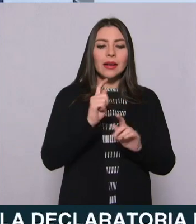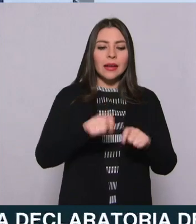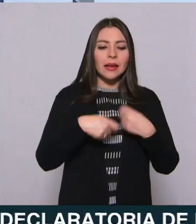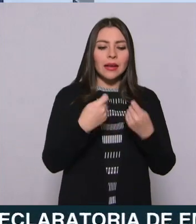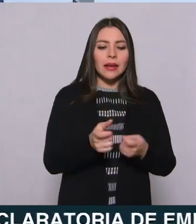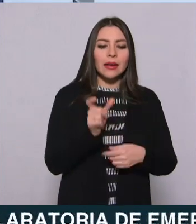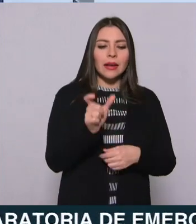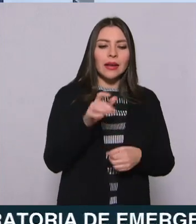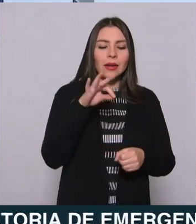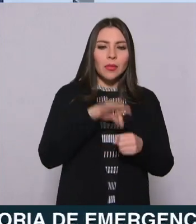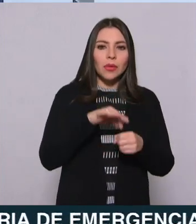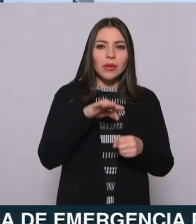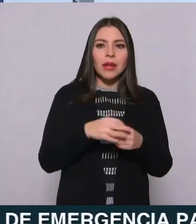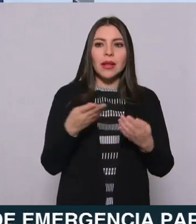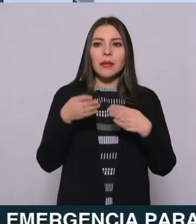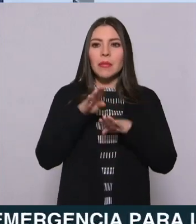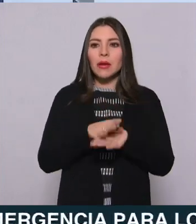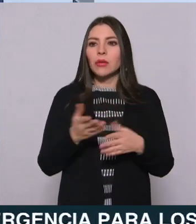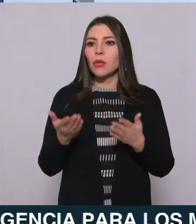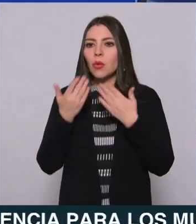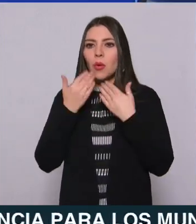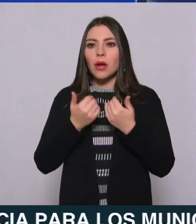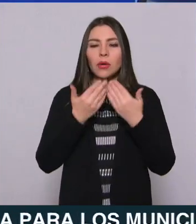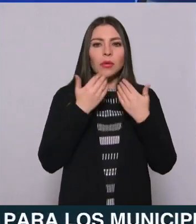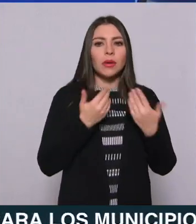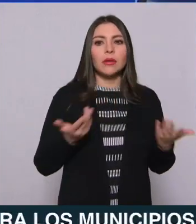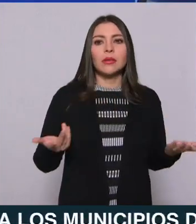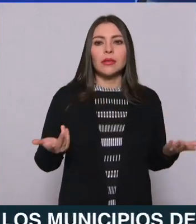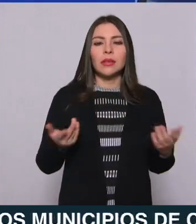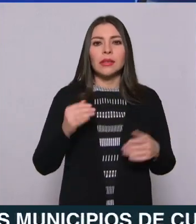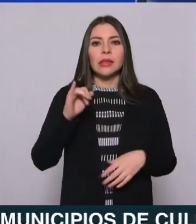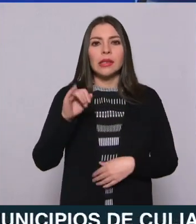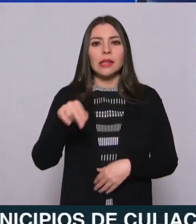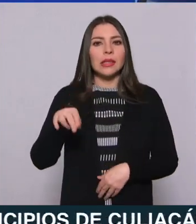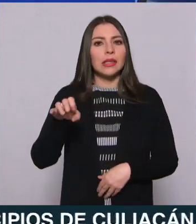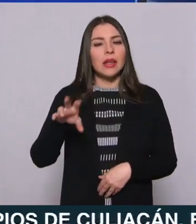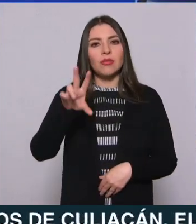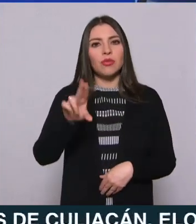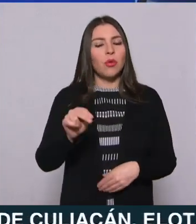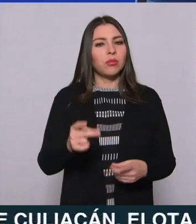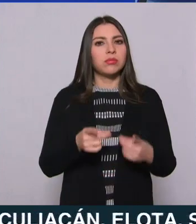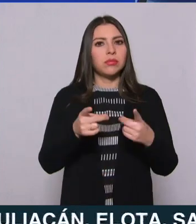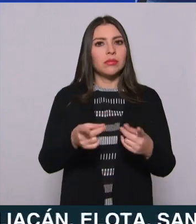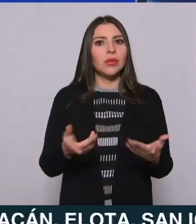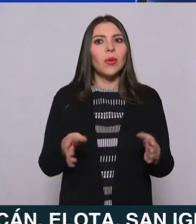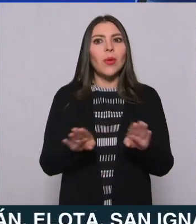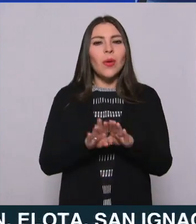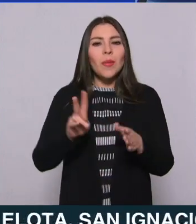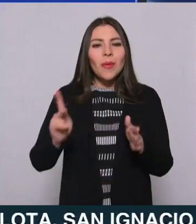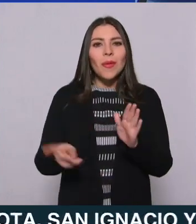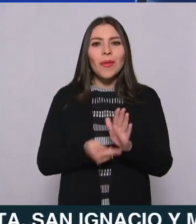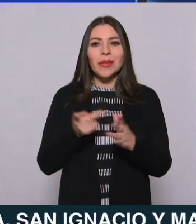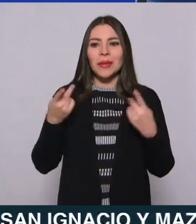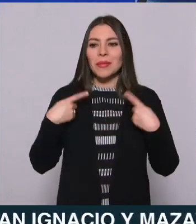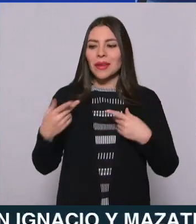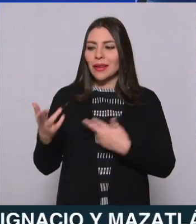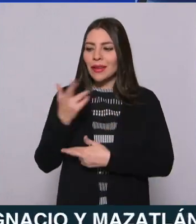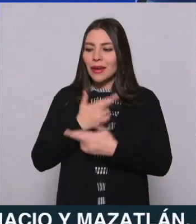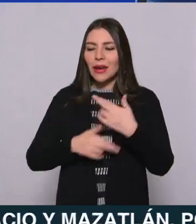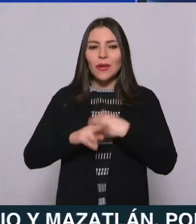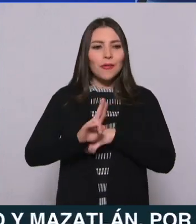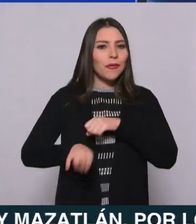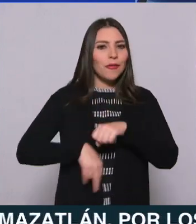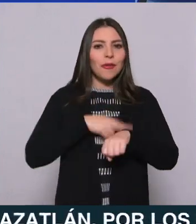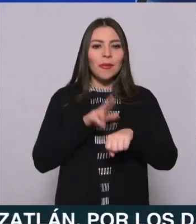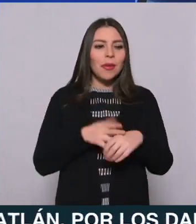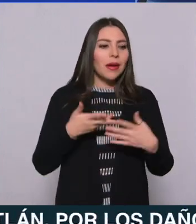de votar como identificación. No la tiene el Instituto Nacional Electoral, no se las da. ¿Cómo se puede reinsertar una persona en la sociedad con